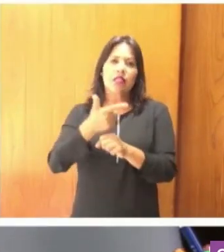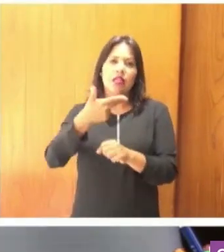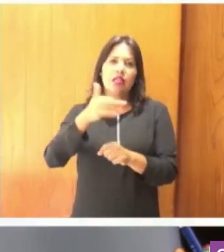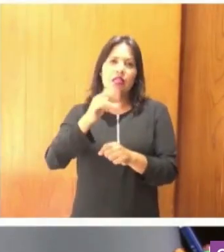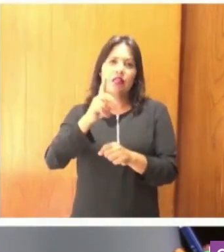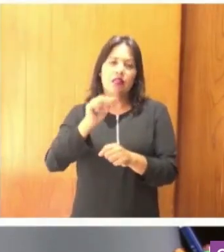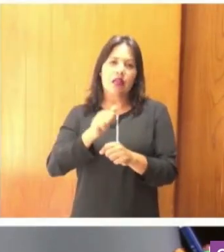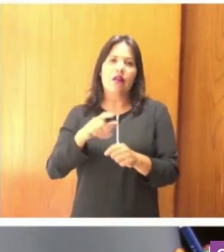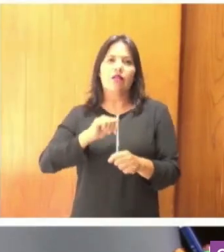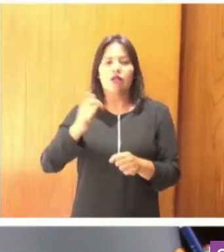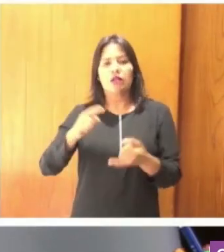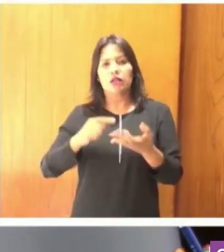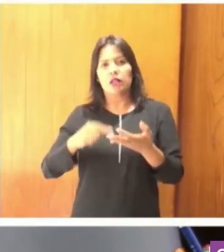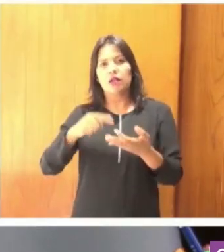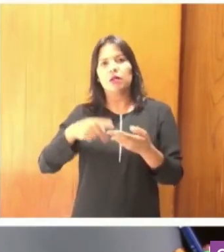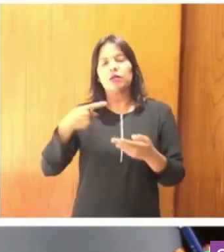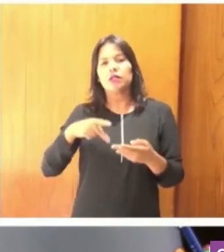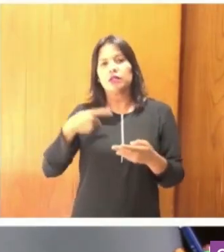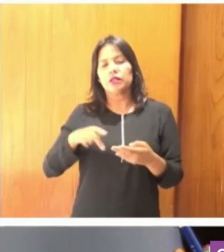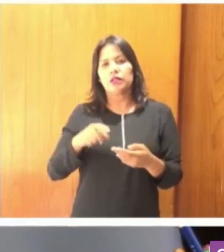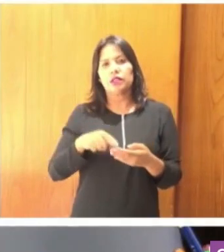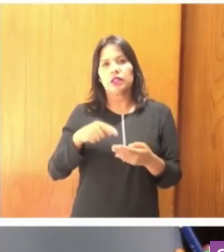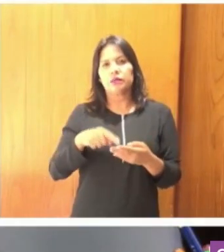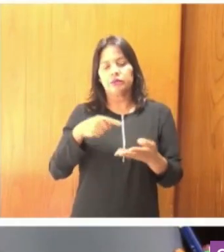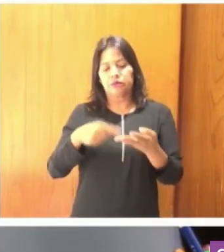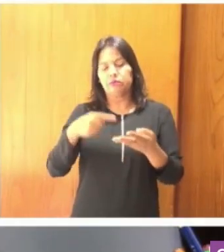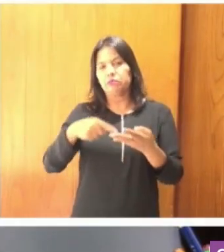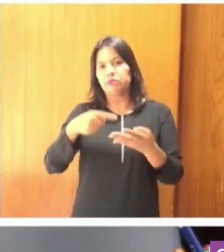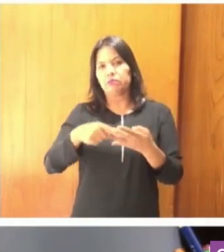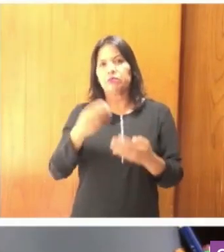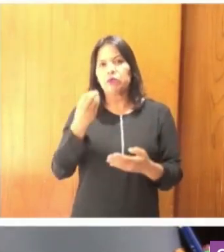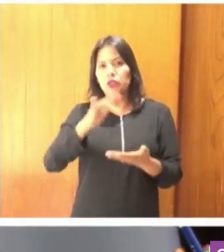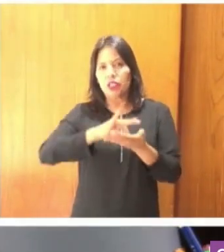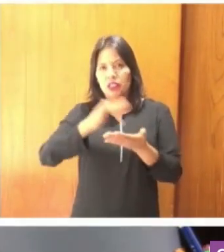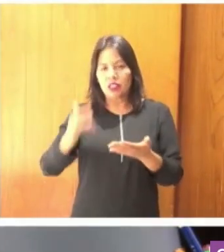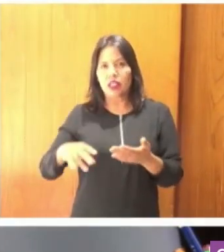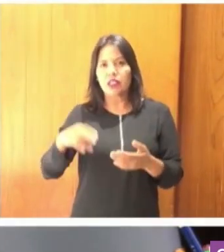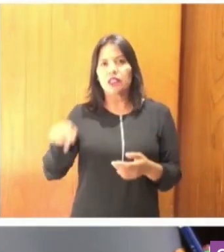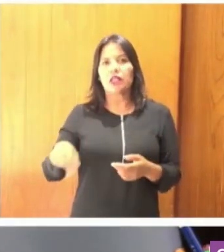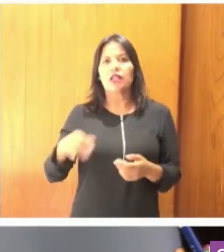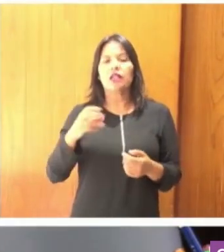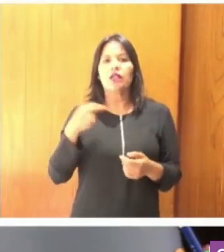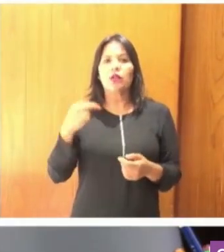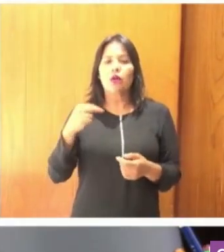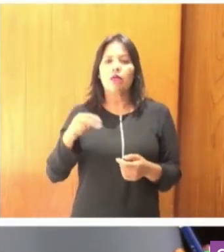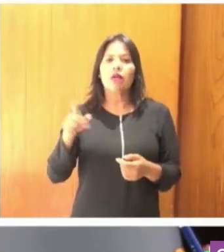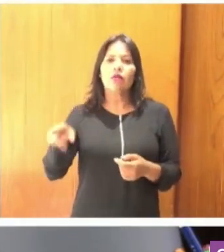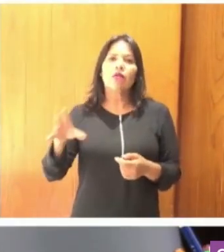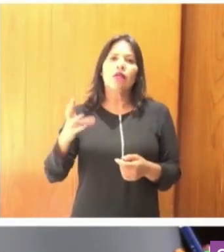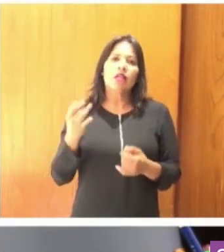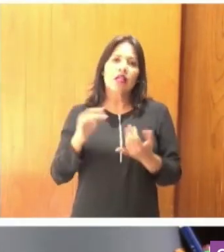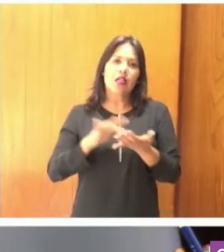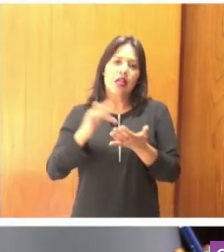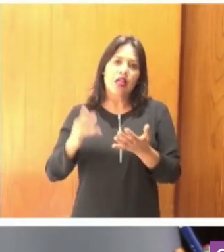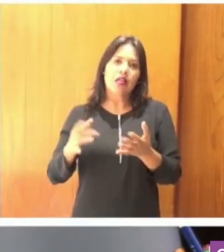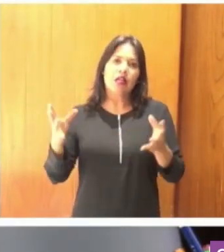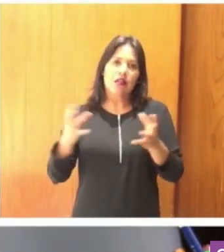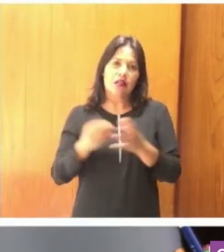a la licenciada Laura Cortés, que están con nosotros. Agradecerles a nombre del Pleno por la oportunidad que hubo de que